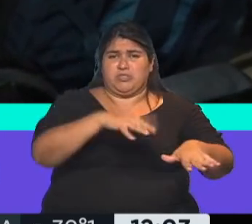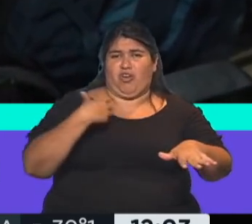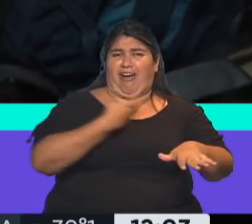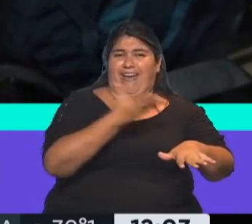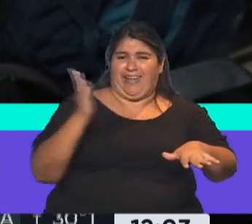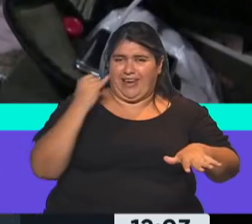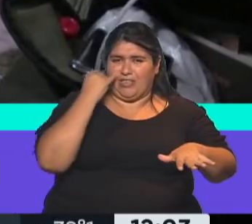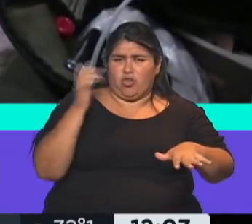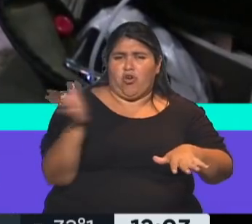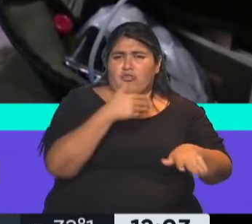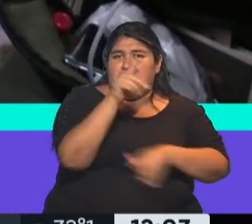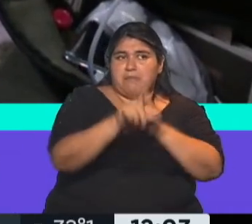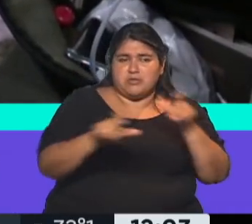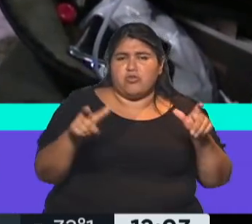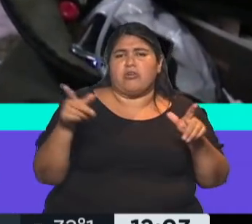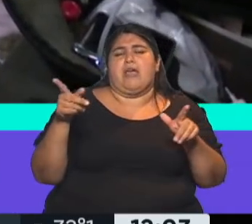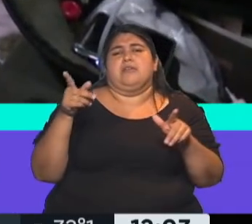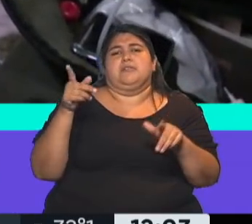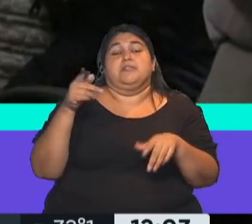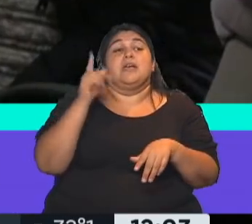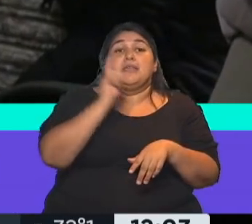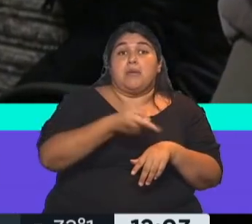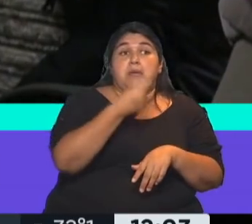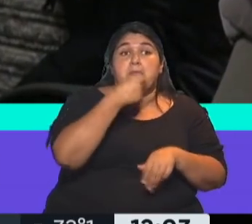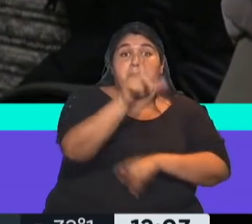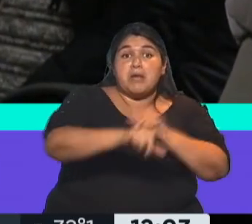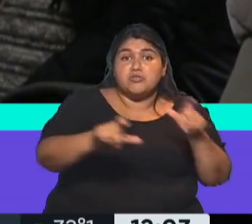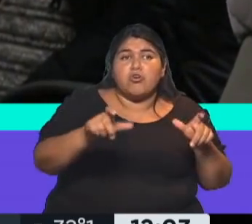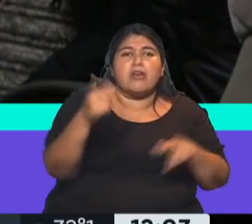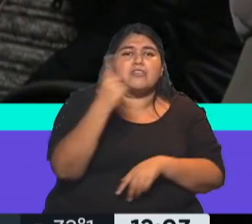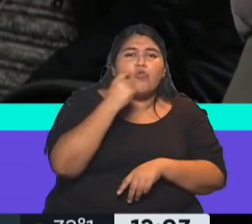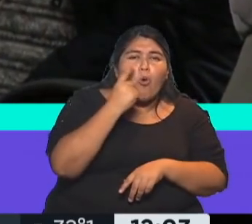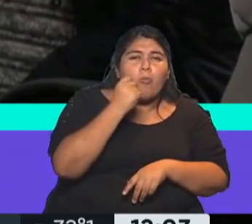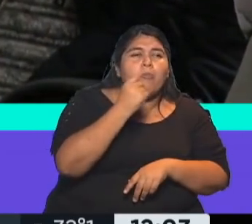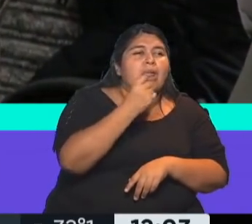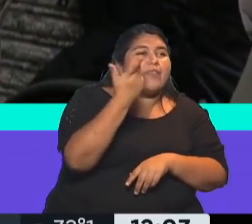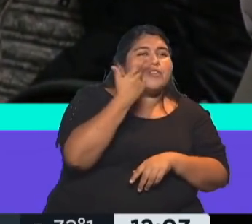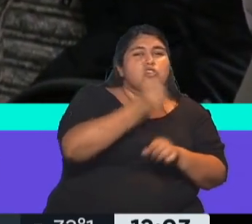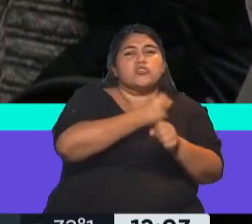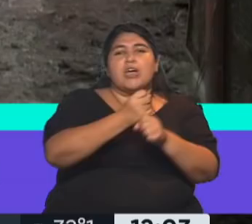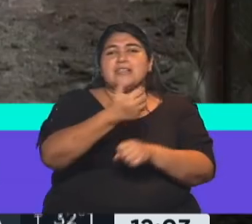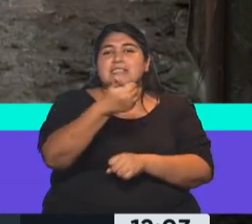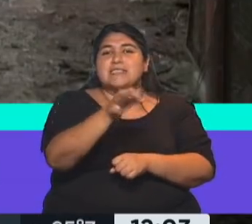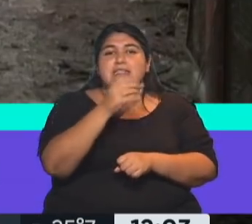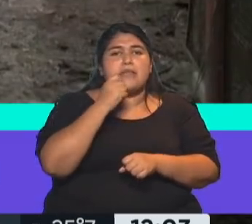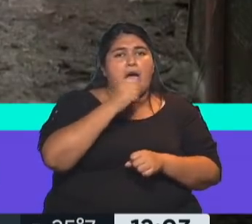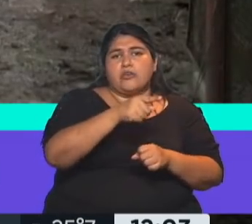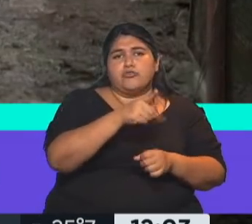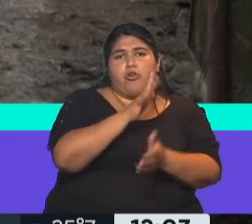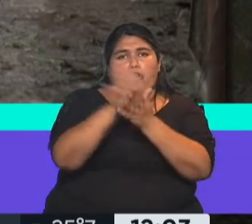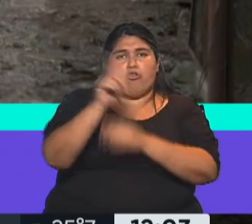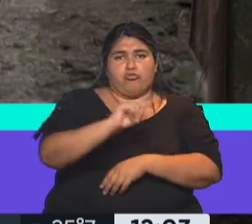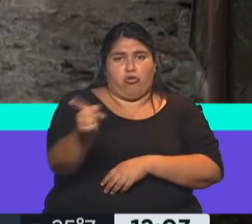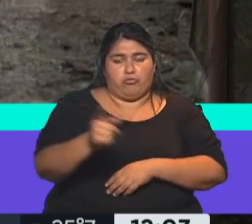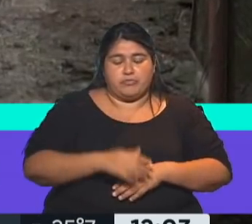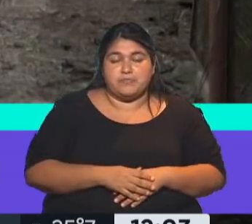todos los reservistas, reclutas y también prohibió abandonar el país a los hombres de entre 18 y 60 años. Y Zelensky reiteró